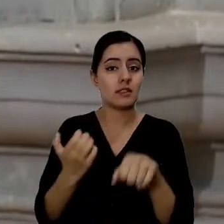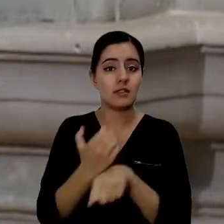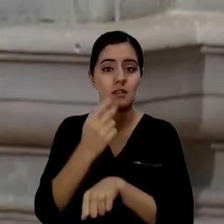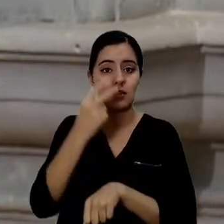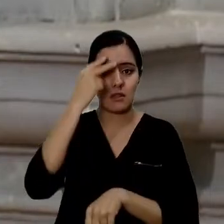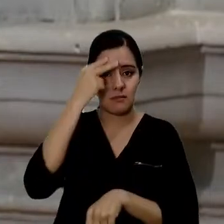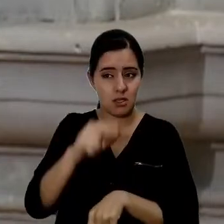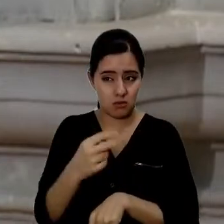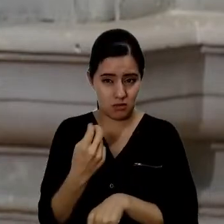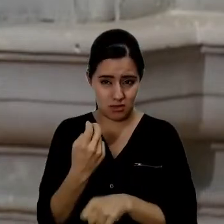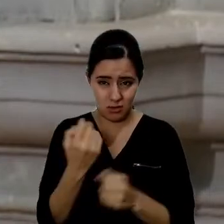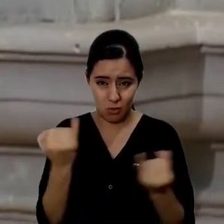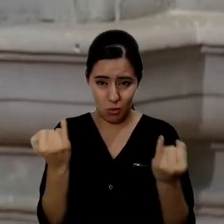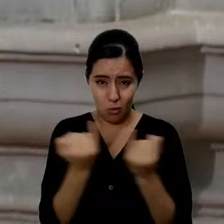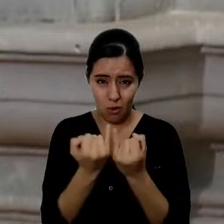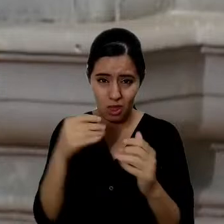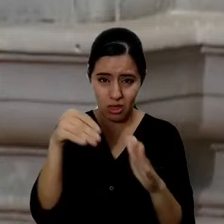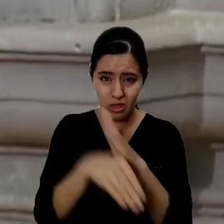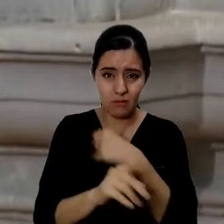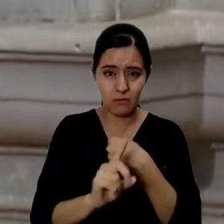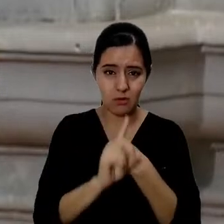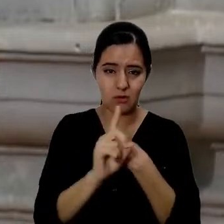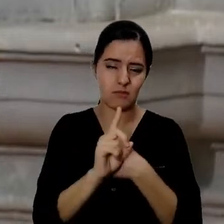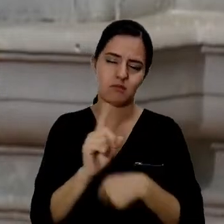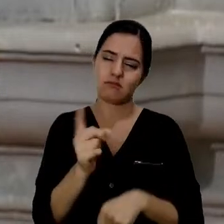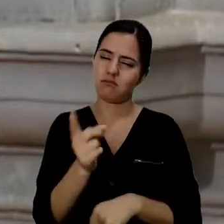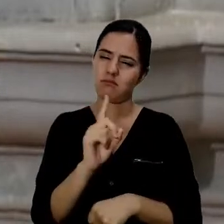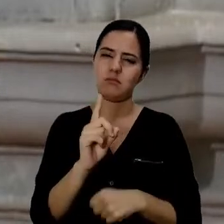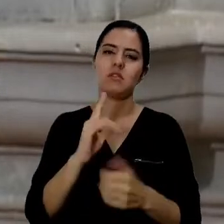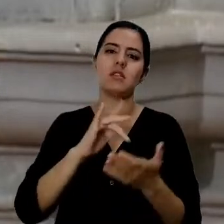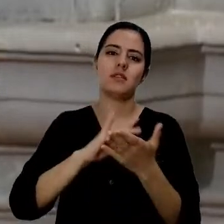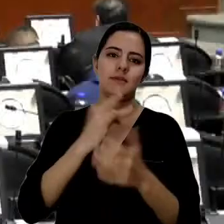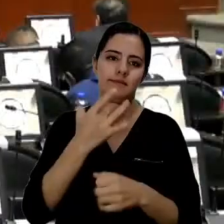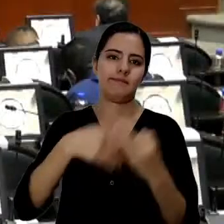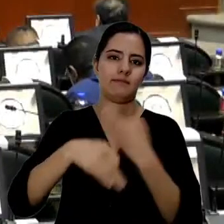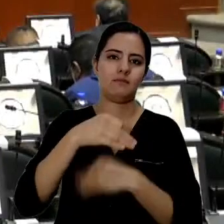Estado de México no lo merece. Gracias a todos, Movimiento Ciudadano en contra.